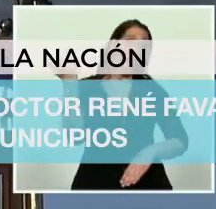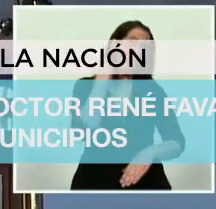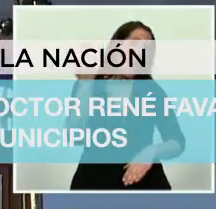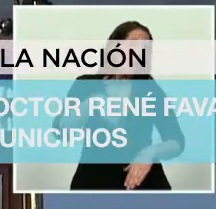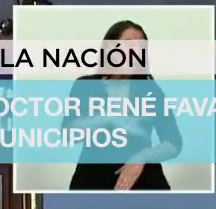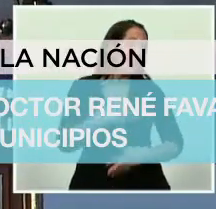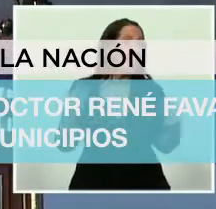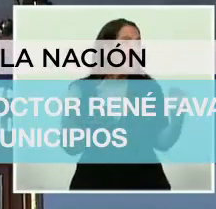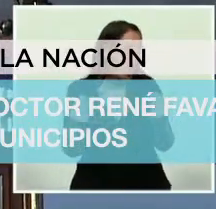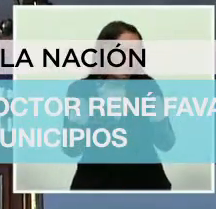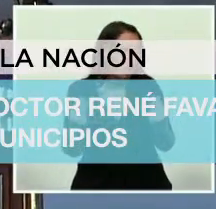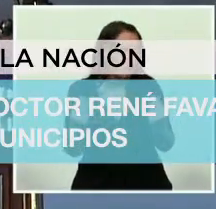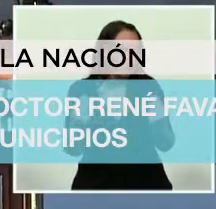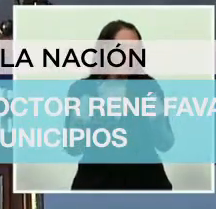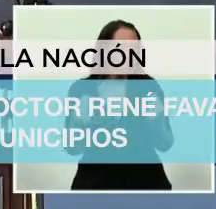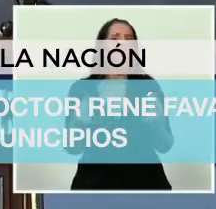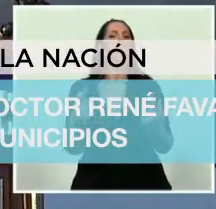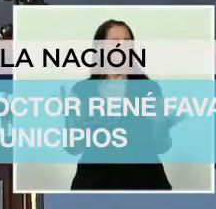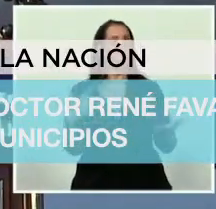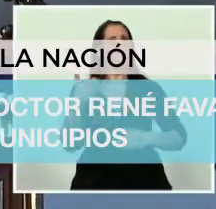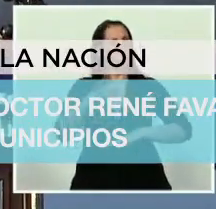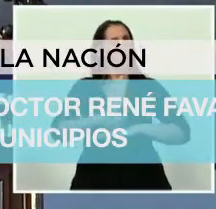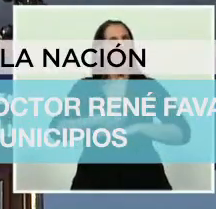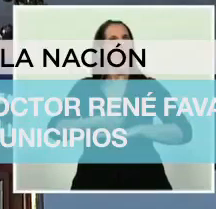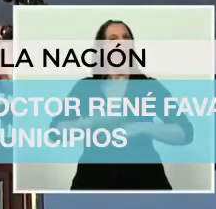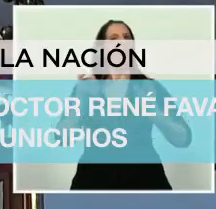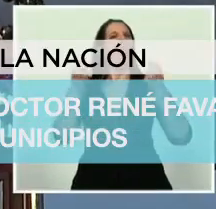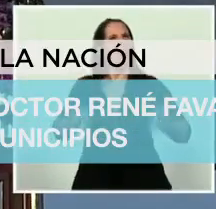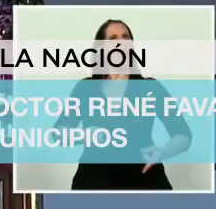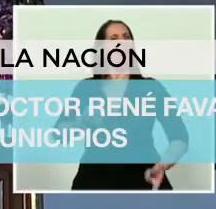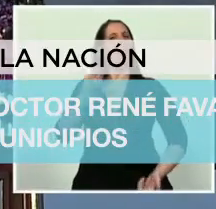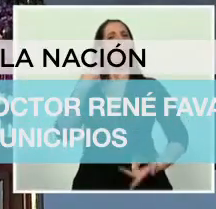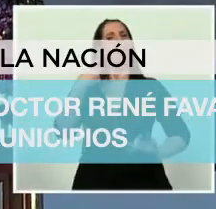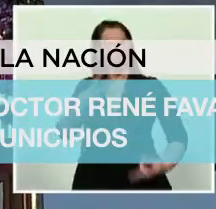hemos venido a reconocer derechos,